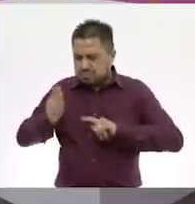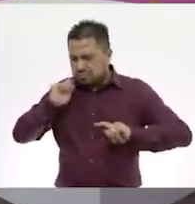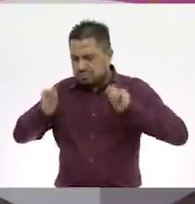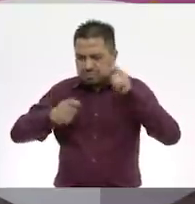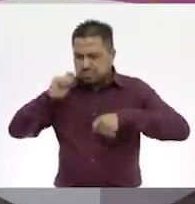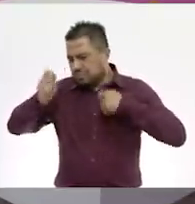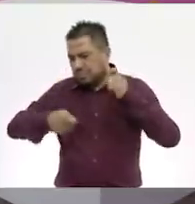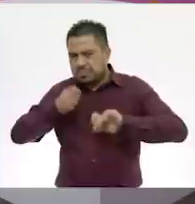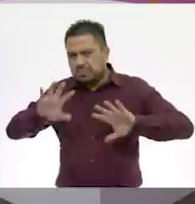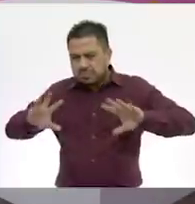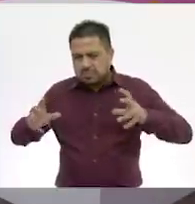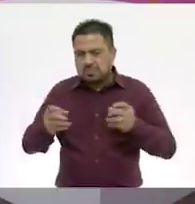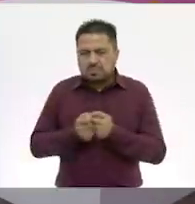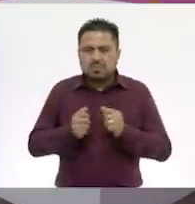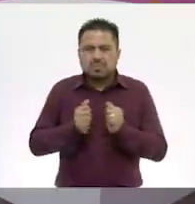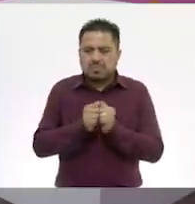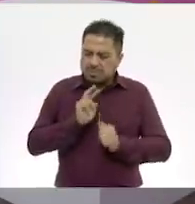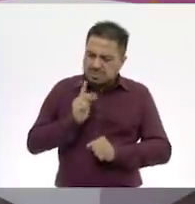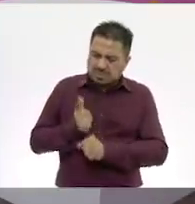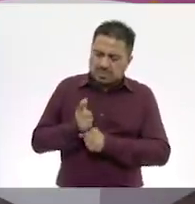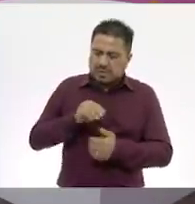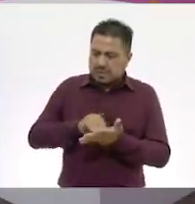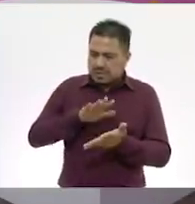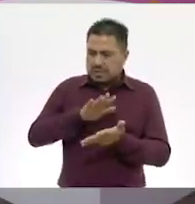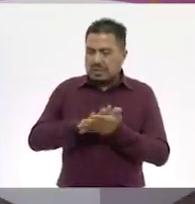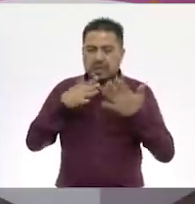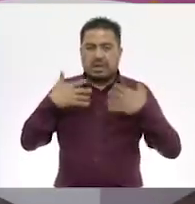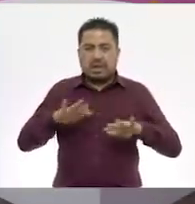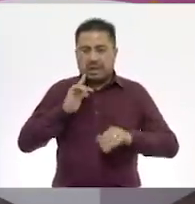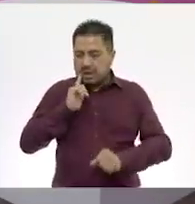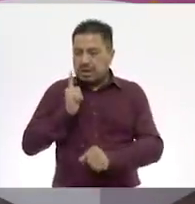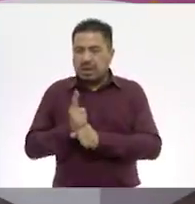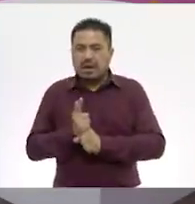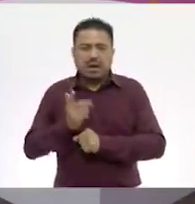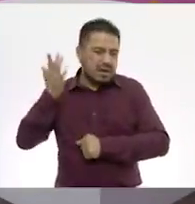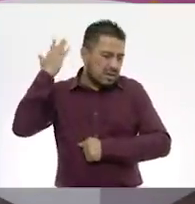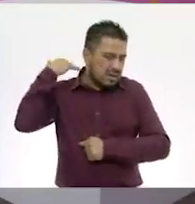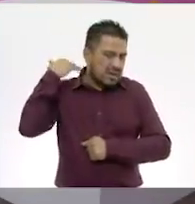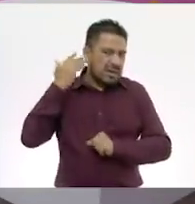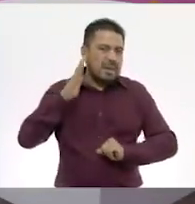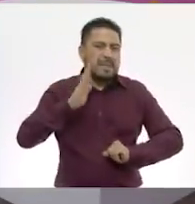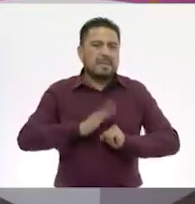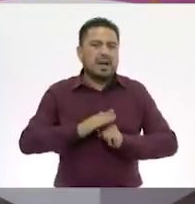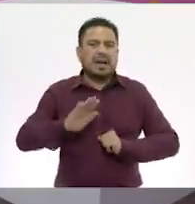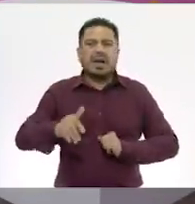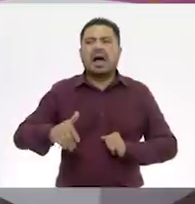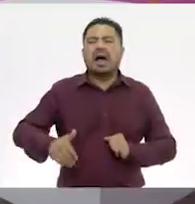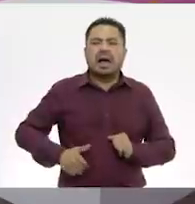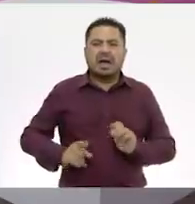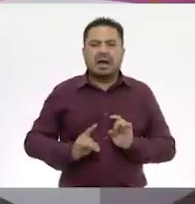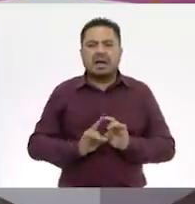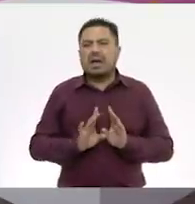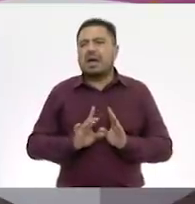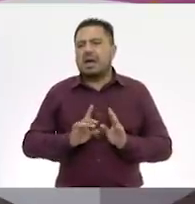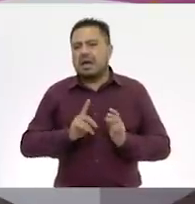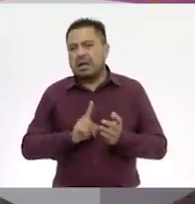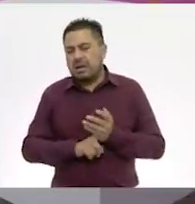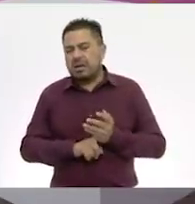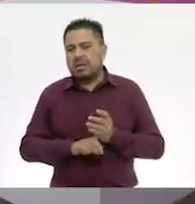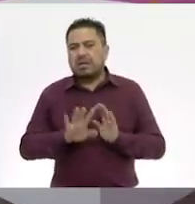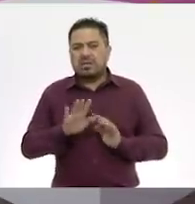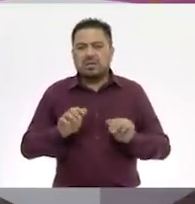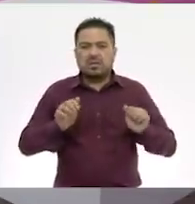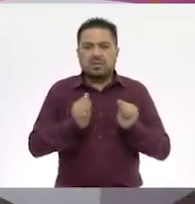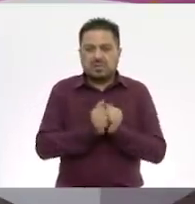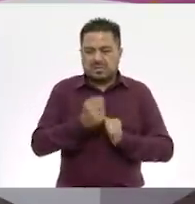aliños y bajo la albarda, al primer registro, le hallaron el lomo asaz mal herido, con